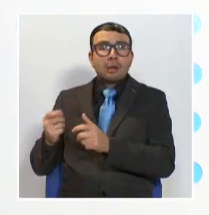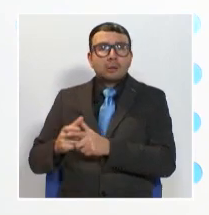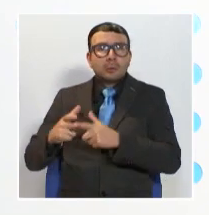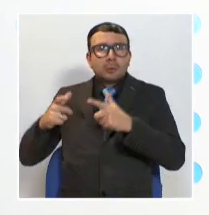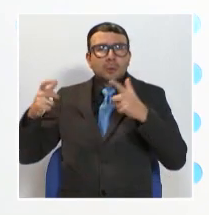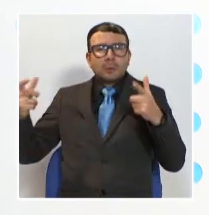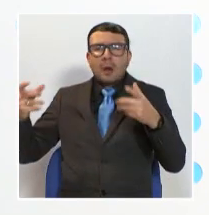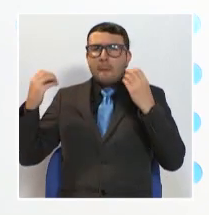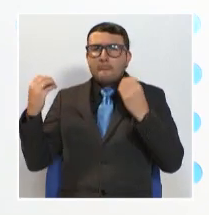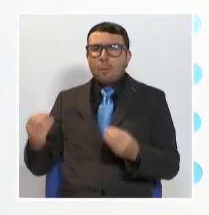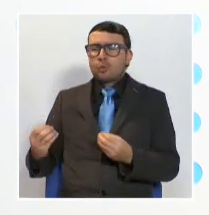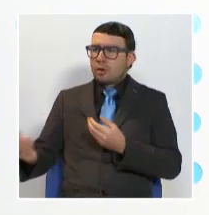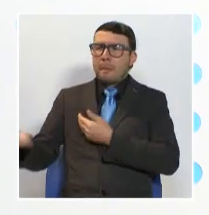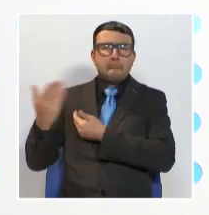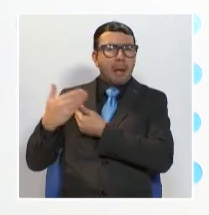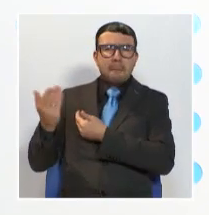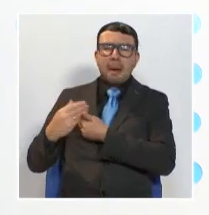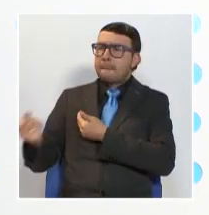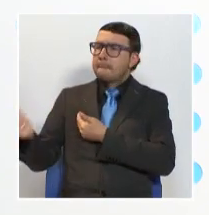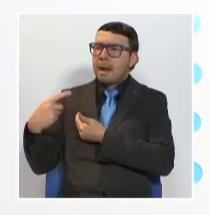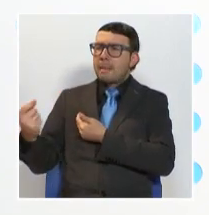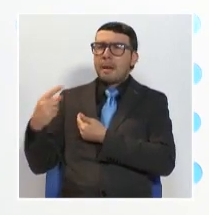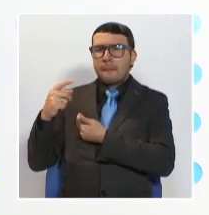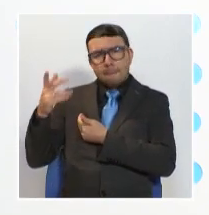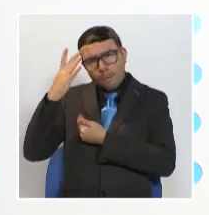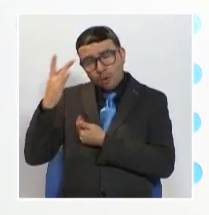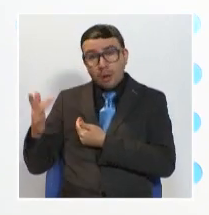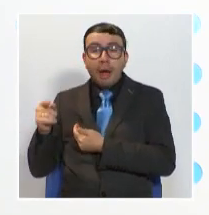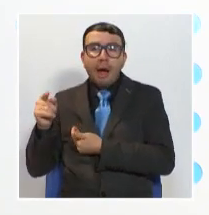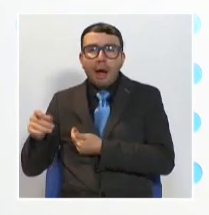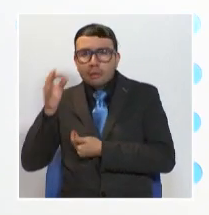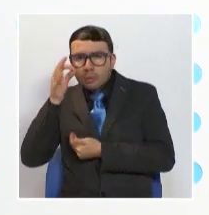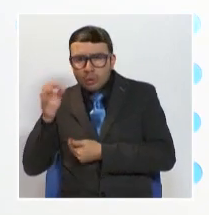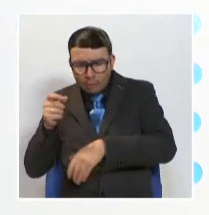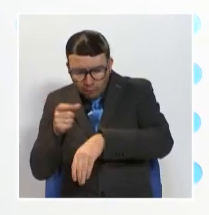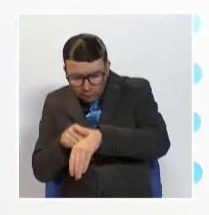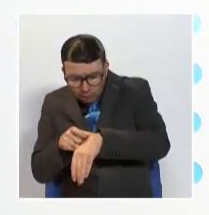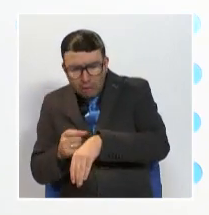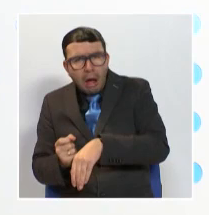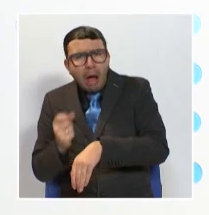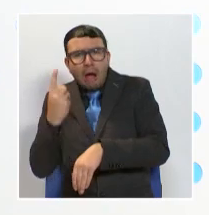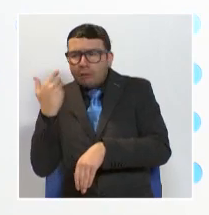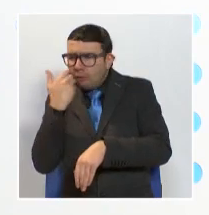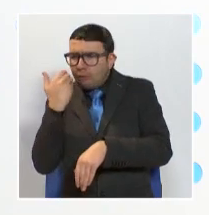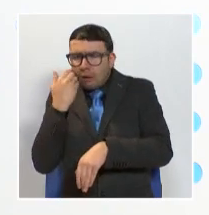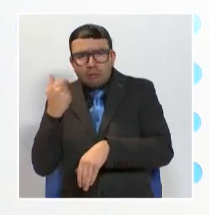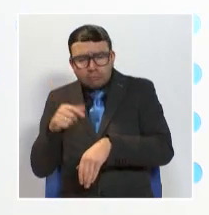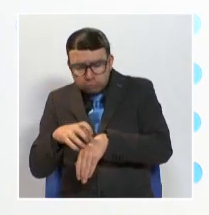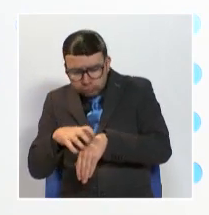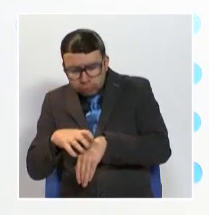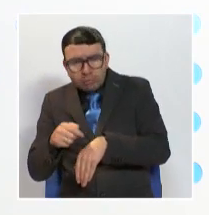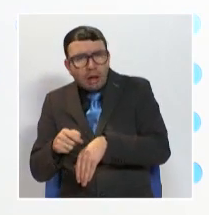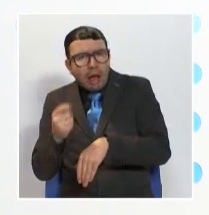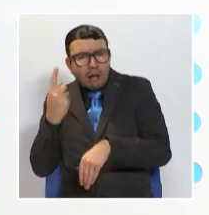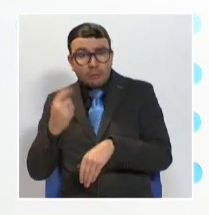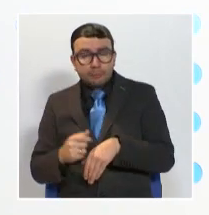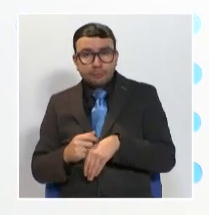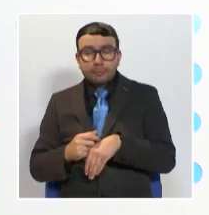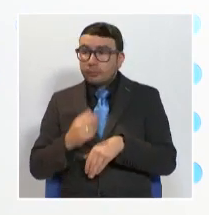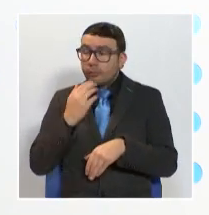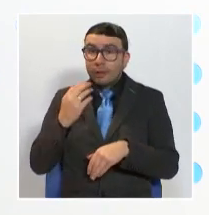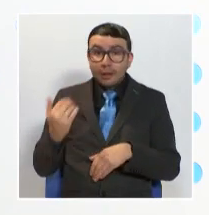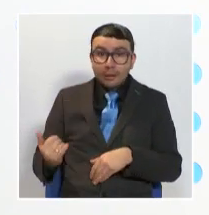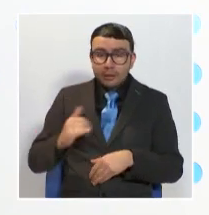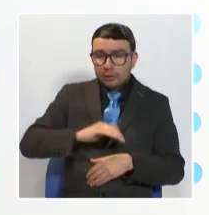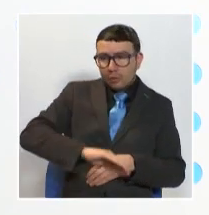creo que de los número uno están las lesiones premalignas en la piel. Estamos en un lugar en el cual la altitud nos predispone mucho